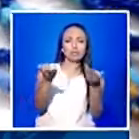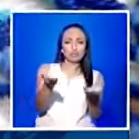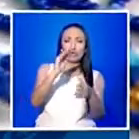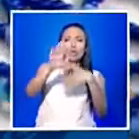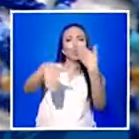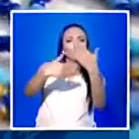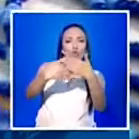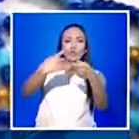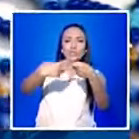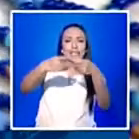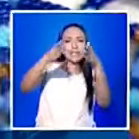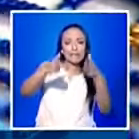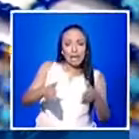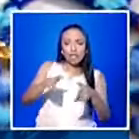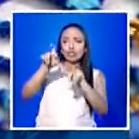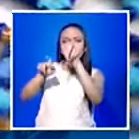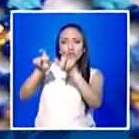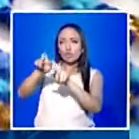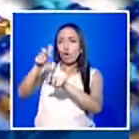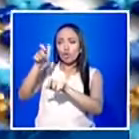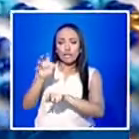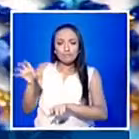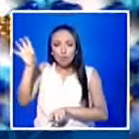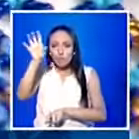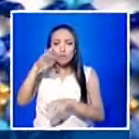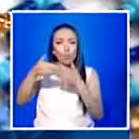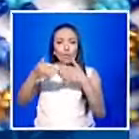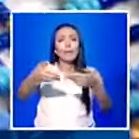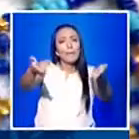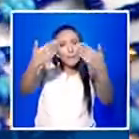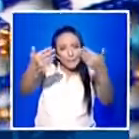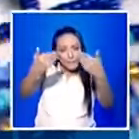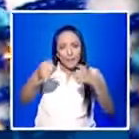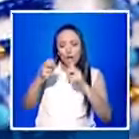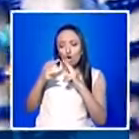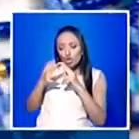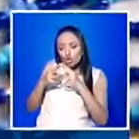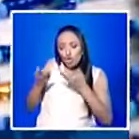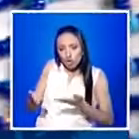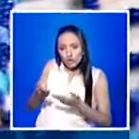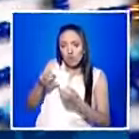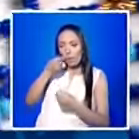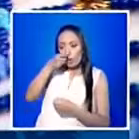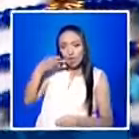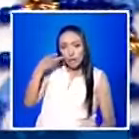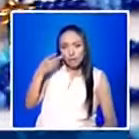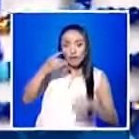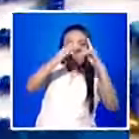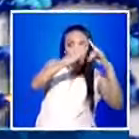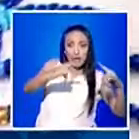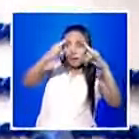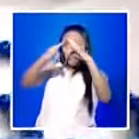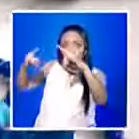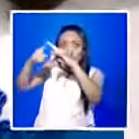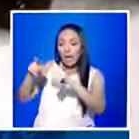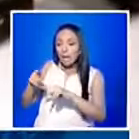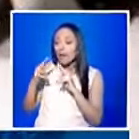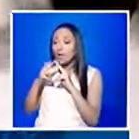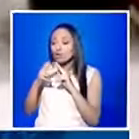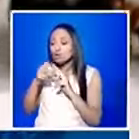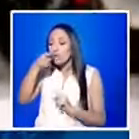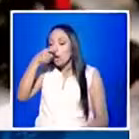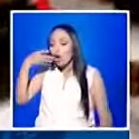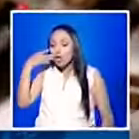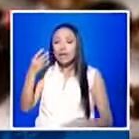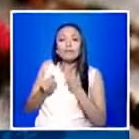quiteños, turistas nacionales y extranjeros, que vengan, conozcan nuestra cultura, tradiciones, artesanías y sobre todo la gastronomía de